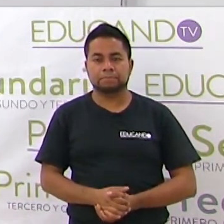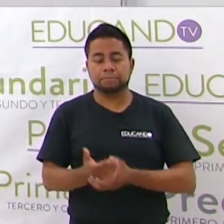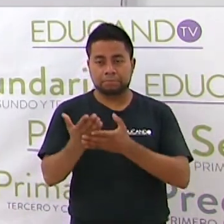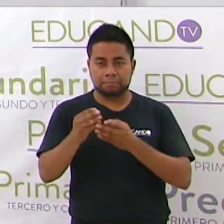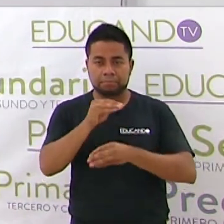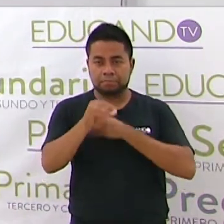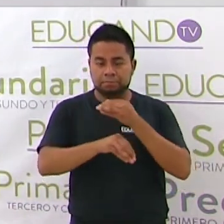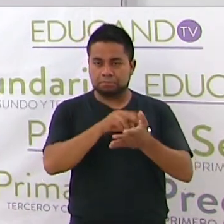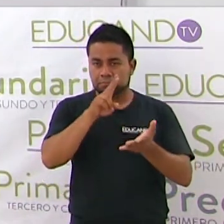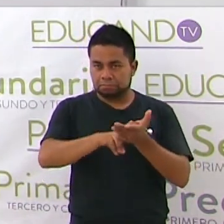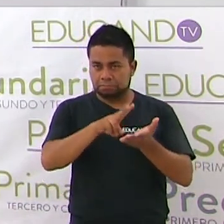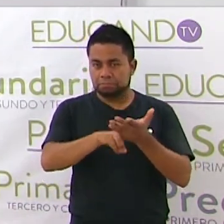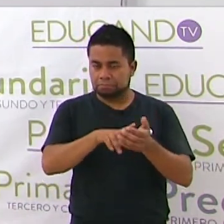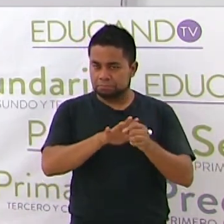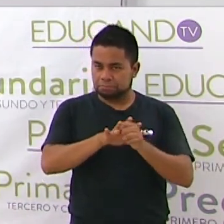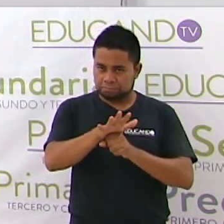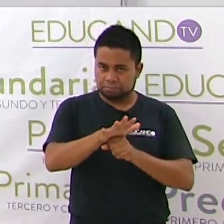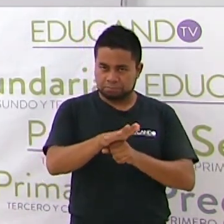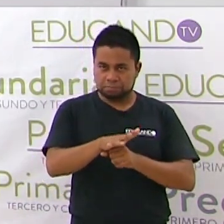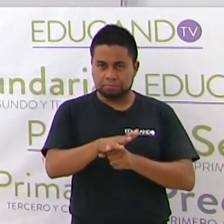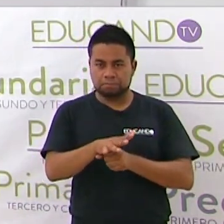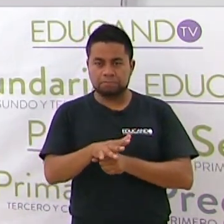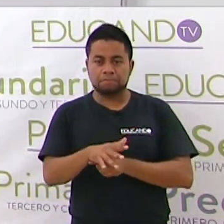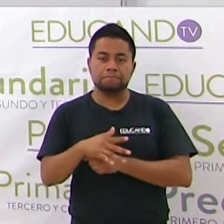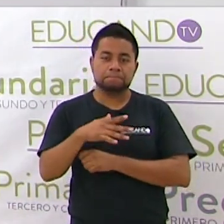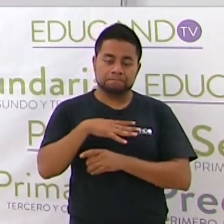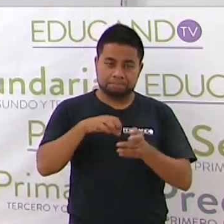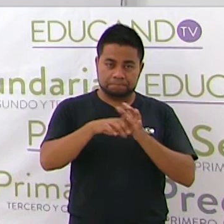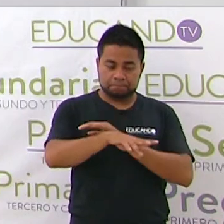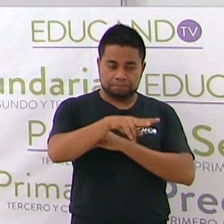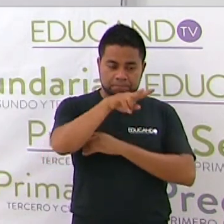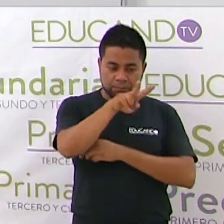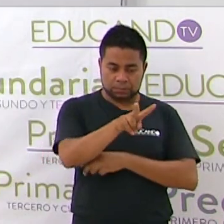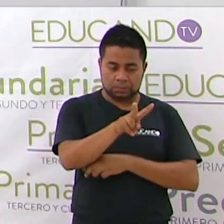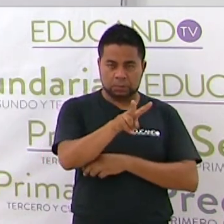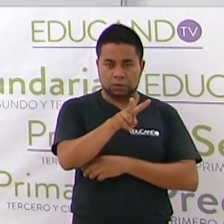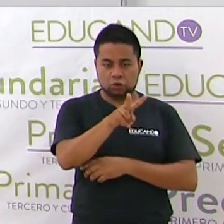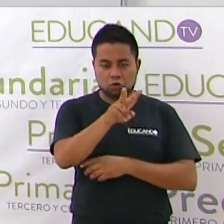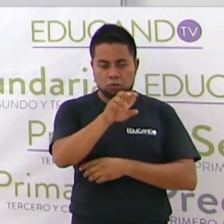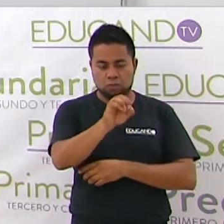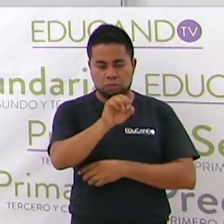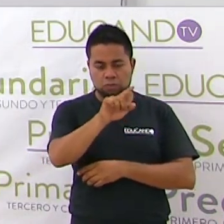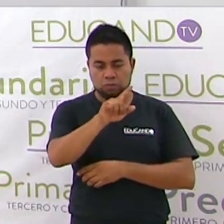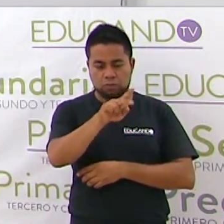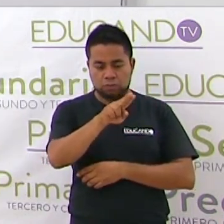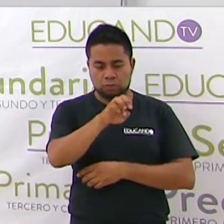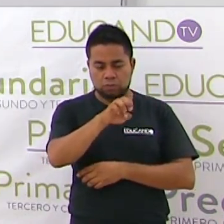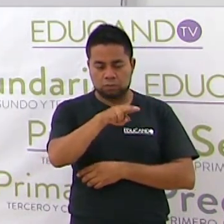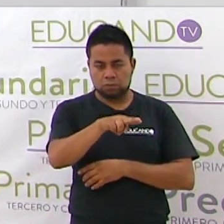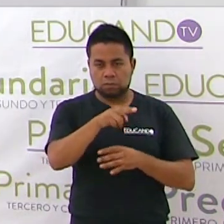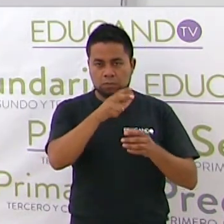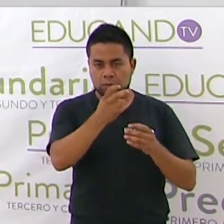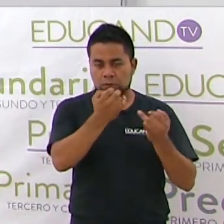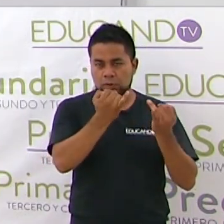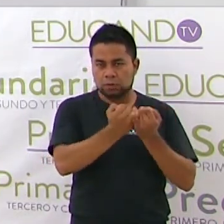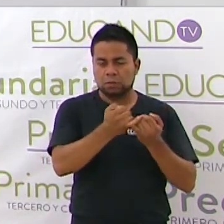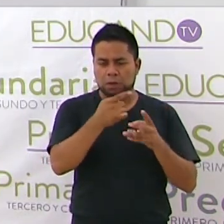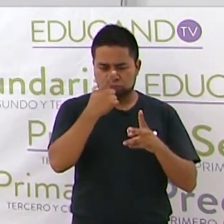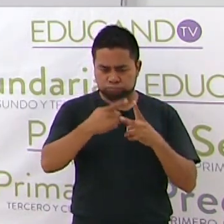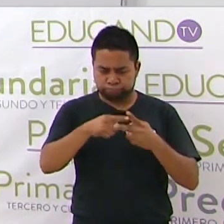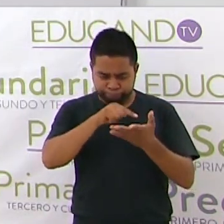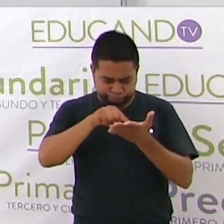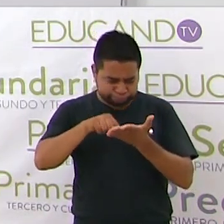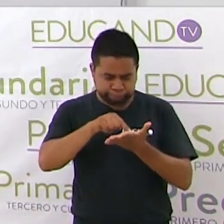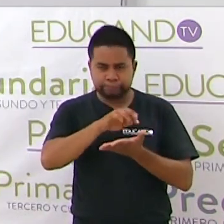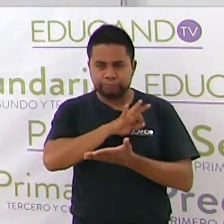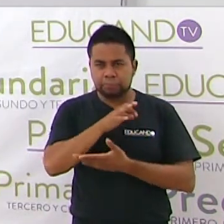los valores. Tenemos aquí el volumen es igual. Ahora aquí podemos utilizar la calculadora, pero voy a empezar a hacer